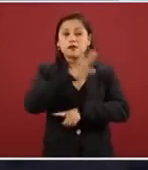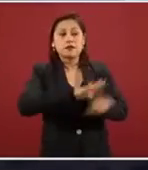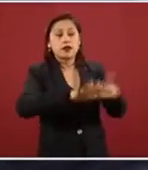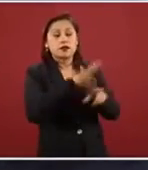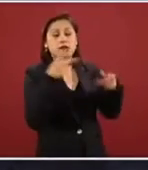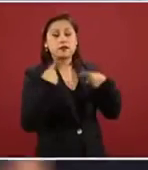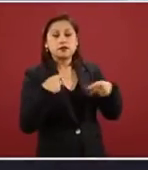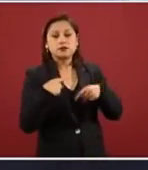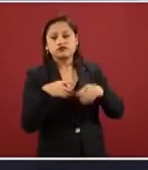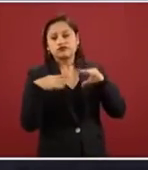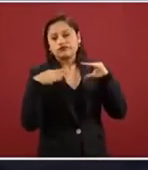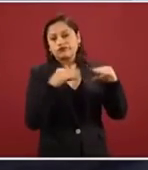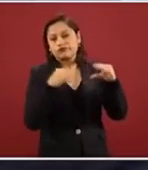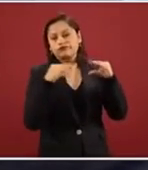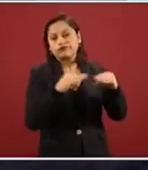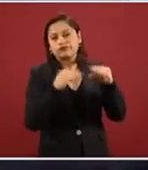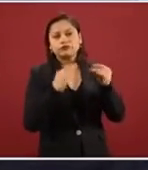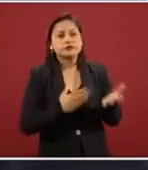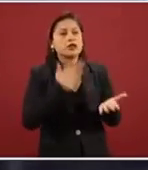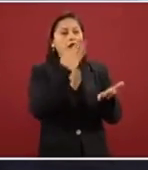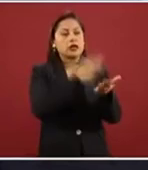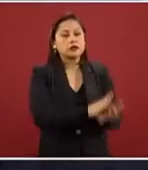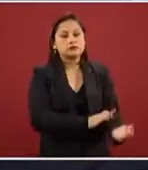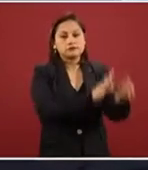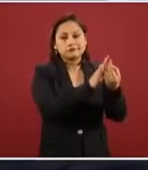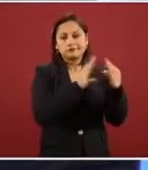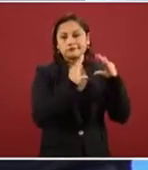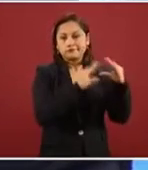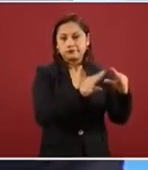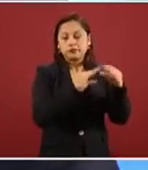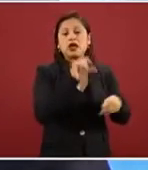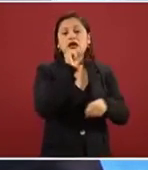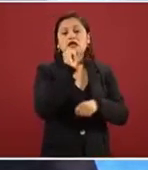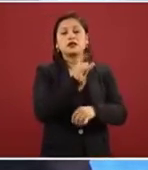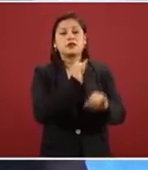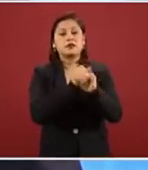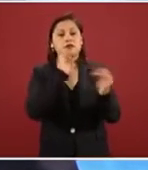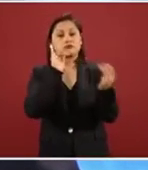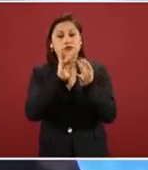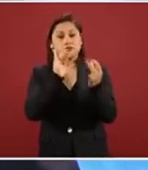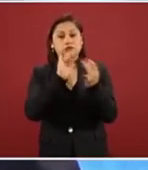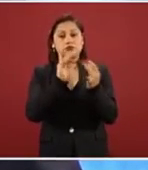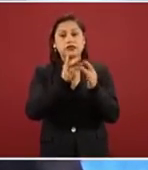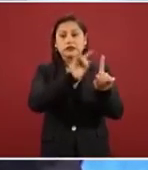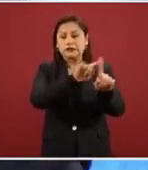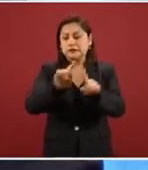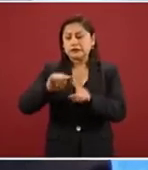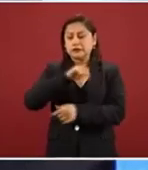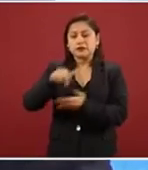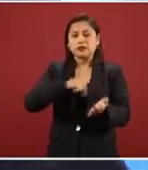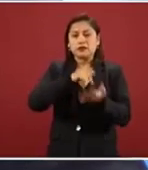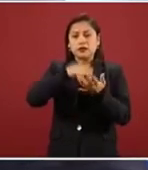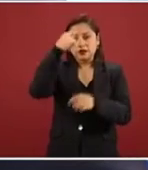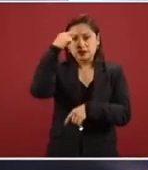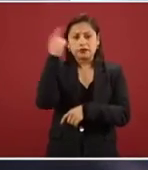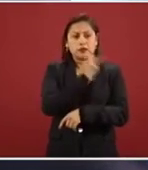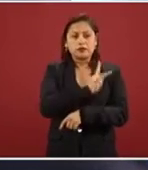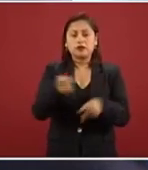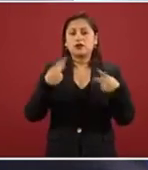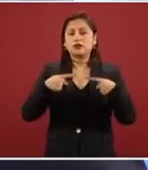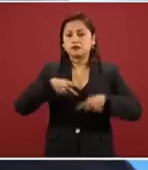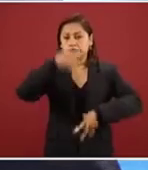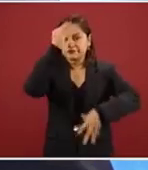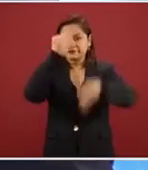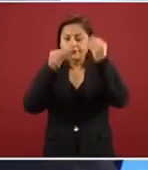de cursos presenciales y a distancia en el territorio para poder fortalecer las capacidades de todos, tanto de la